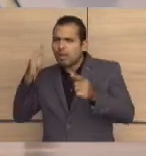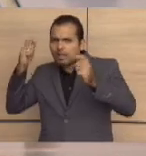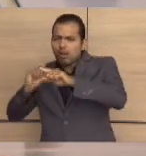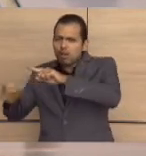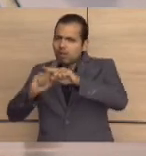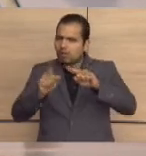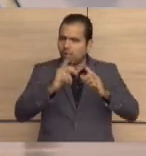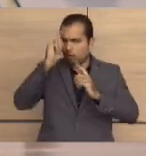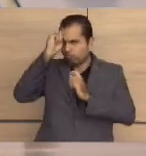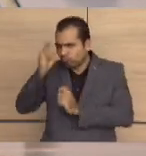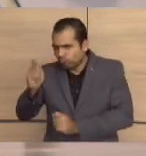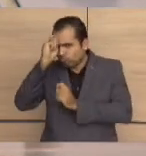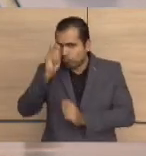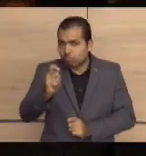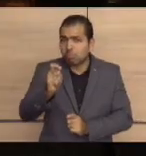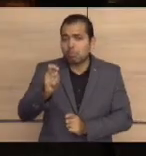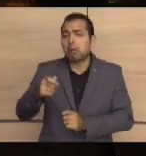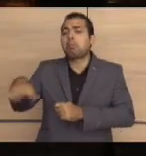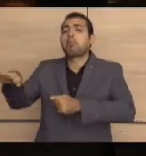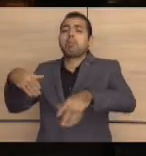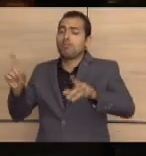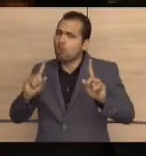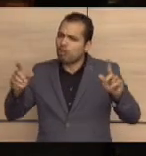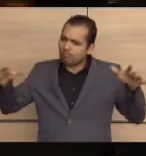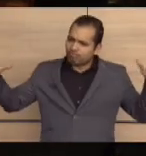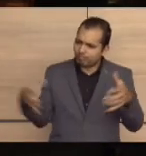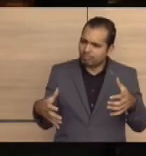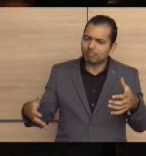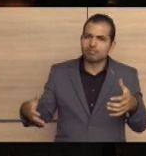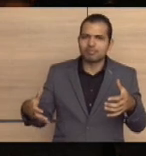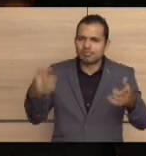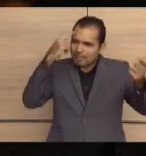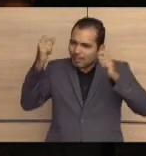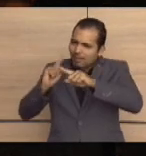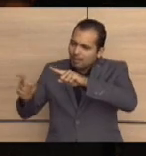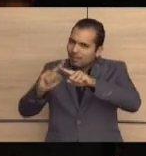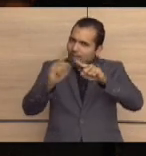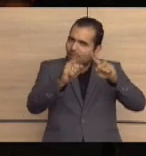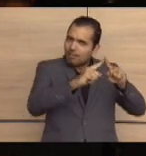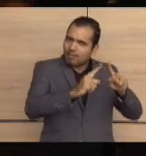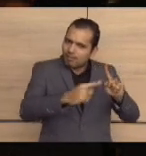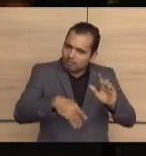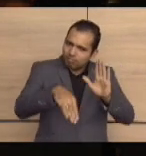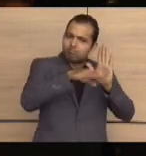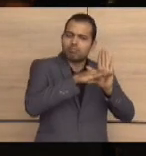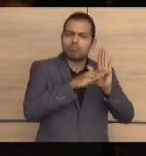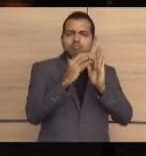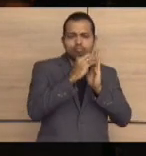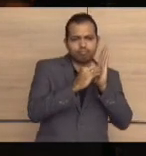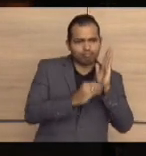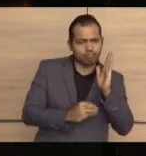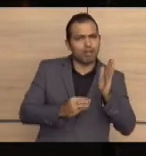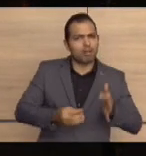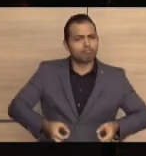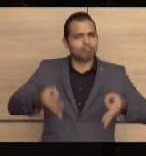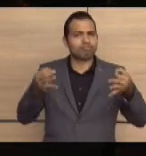que garanticemos que múltiples voces también hacen parte del proceso de construcción de pensamiento del